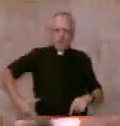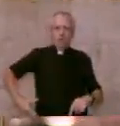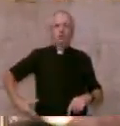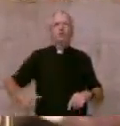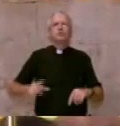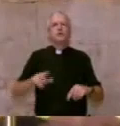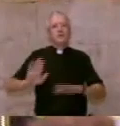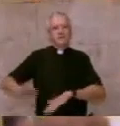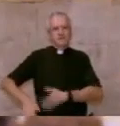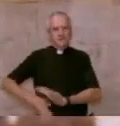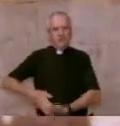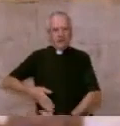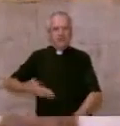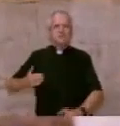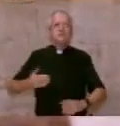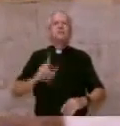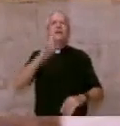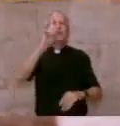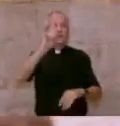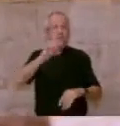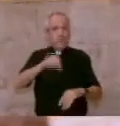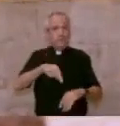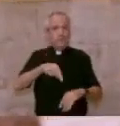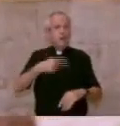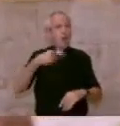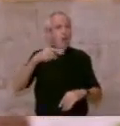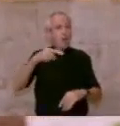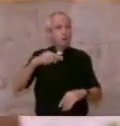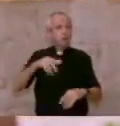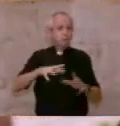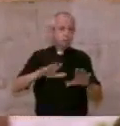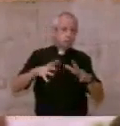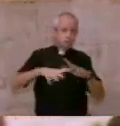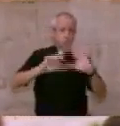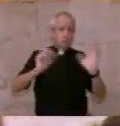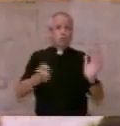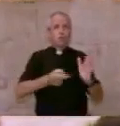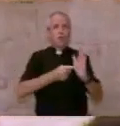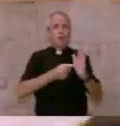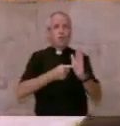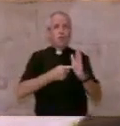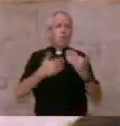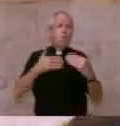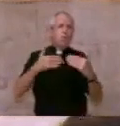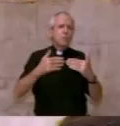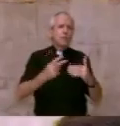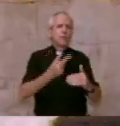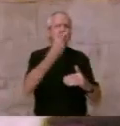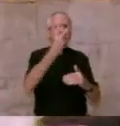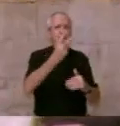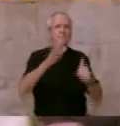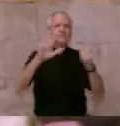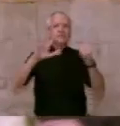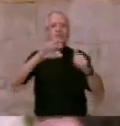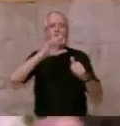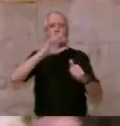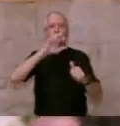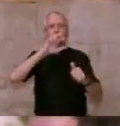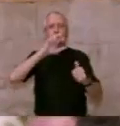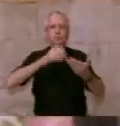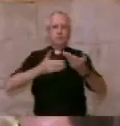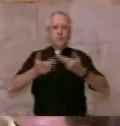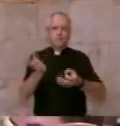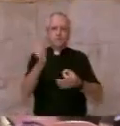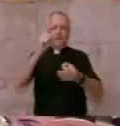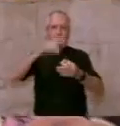permanentes, seminaristas. También hay en total un número de 26 obispos asistentes, de